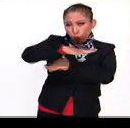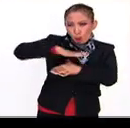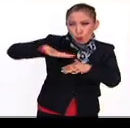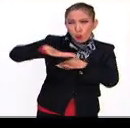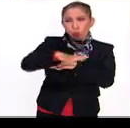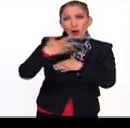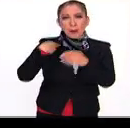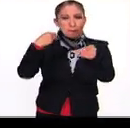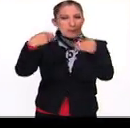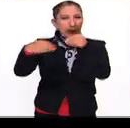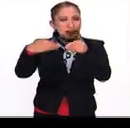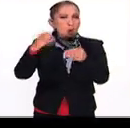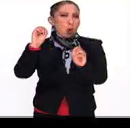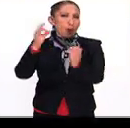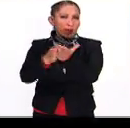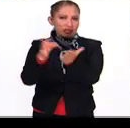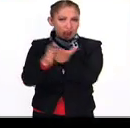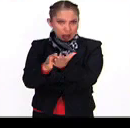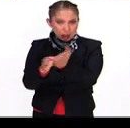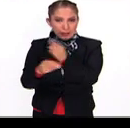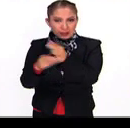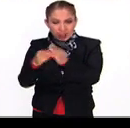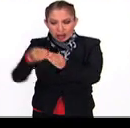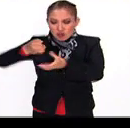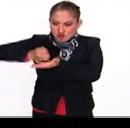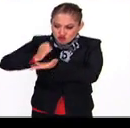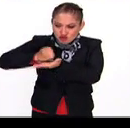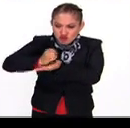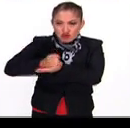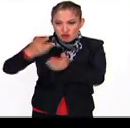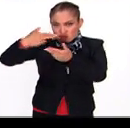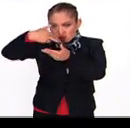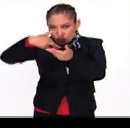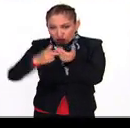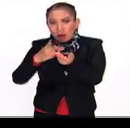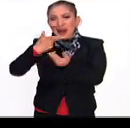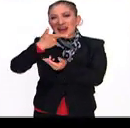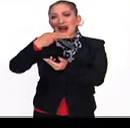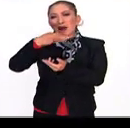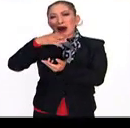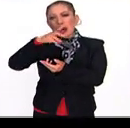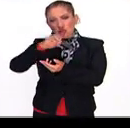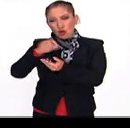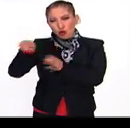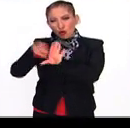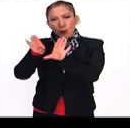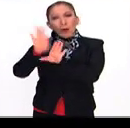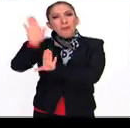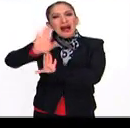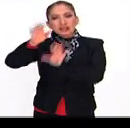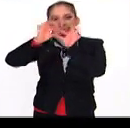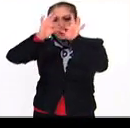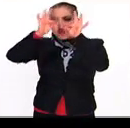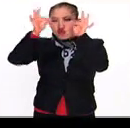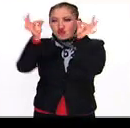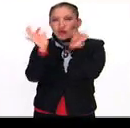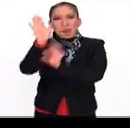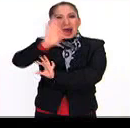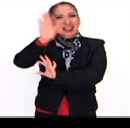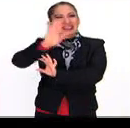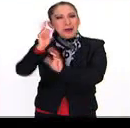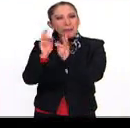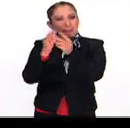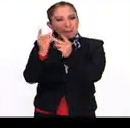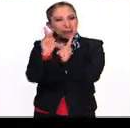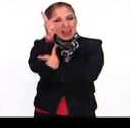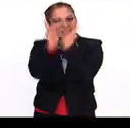muchas de ellas en plástico o metal, grabadas, o es decir, cortadas, que establecen como una especie de membrana vegetal para